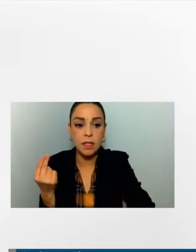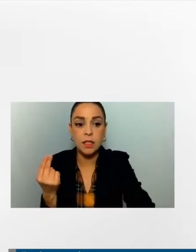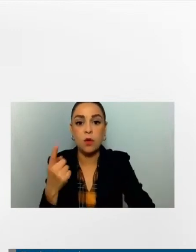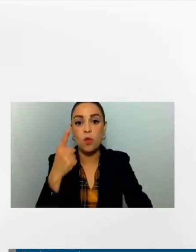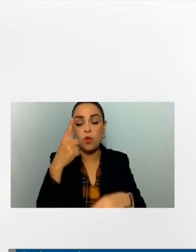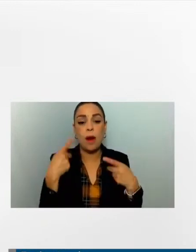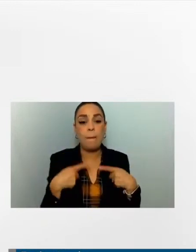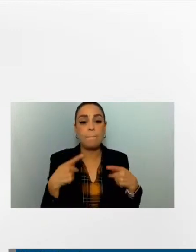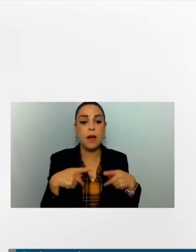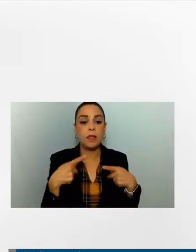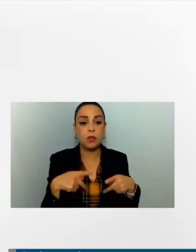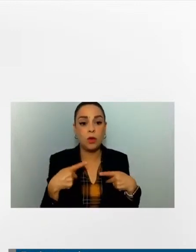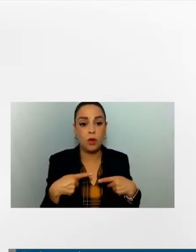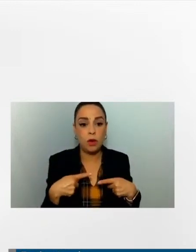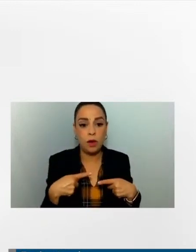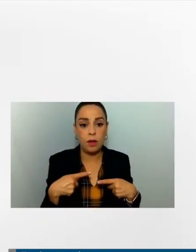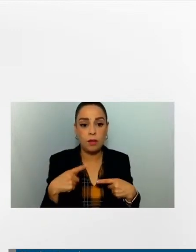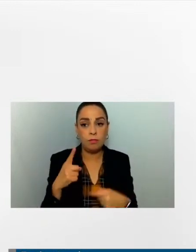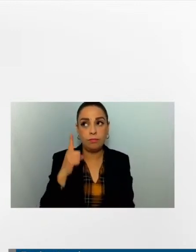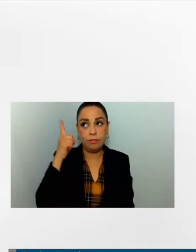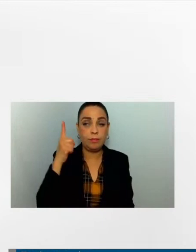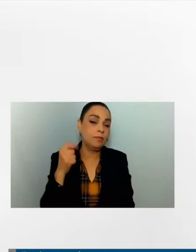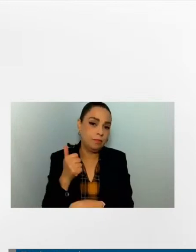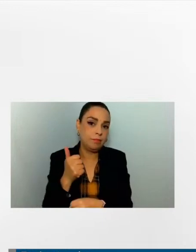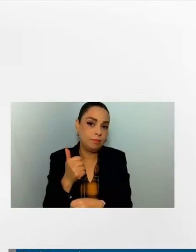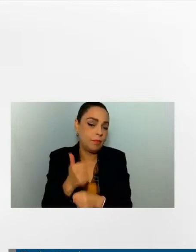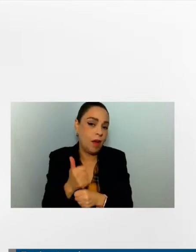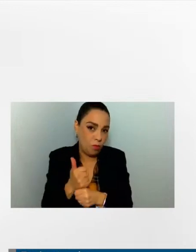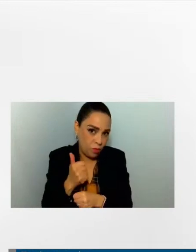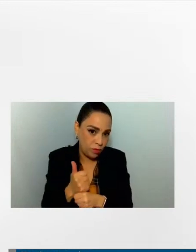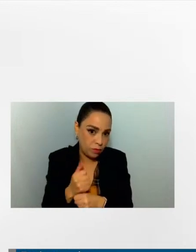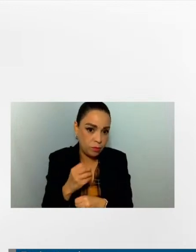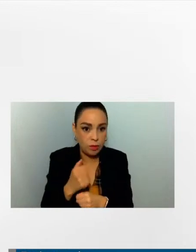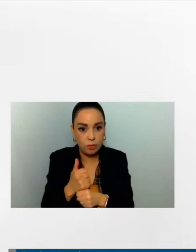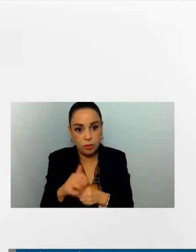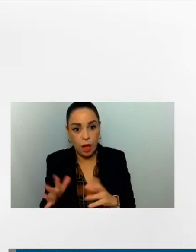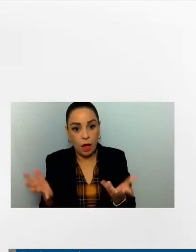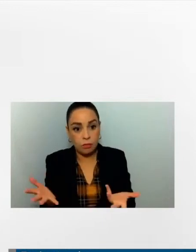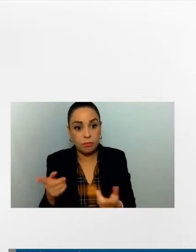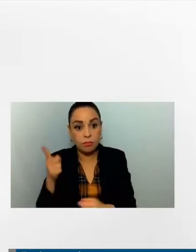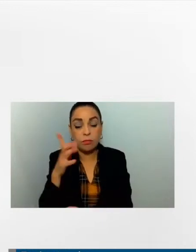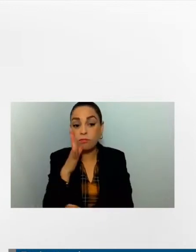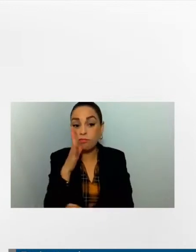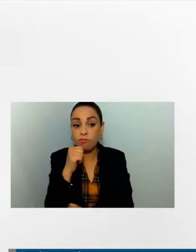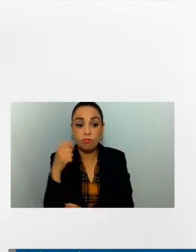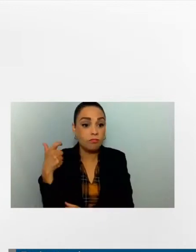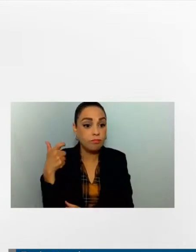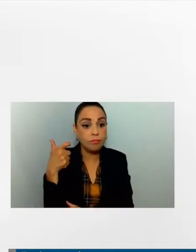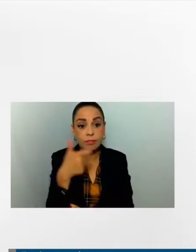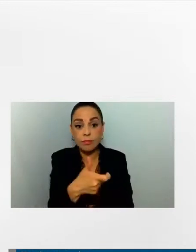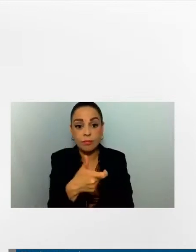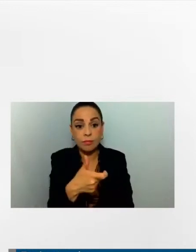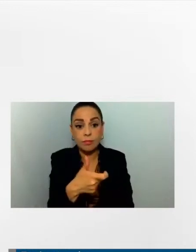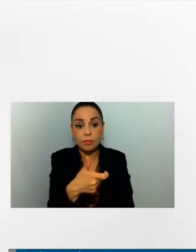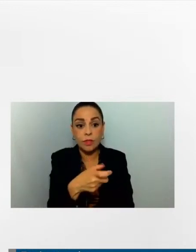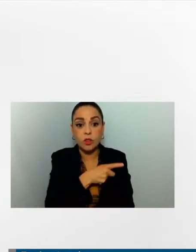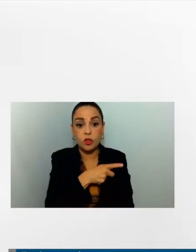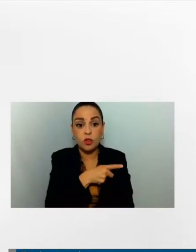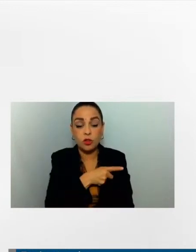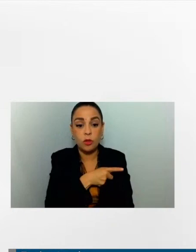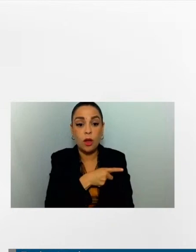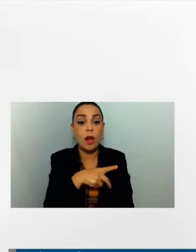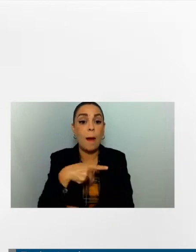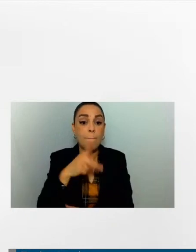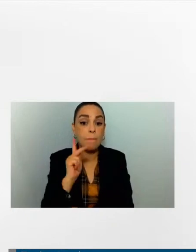persona ascendiente implica que no se pueda mantener por sí misma a pesar de que haya empleado una normal diligencia